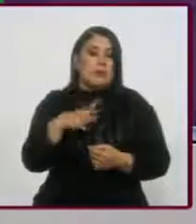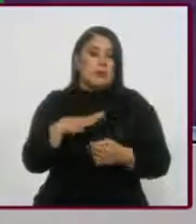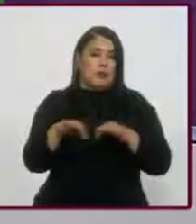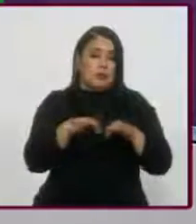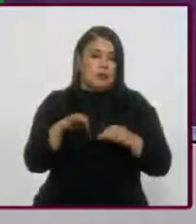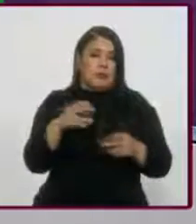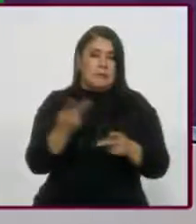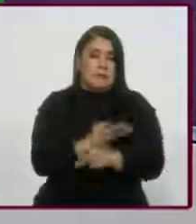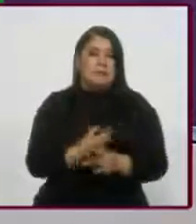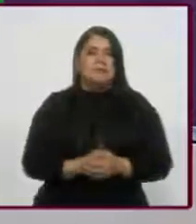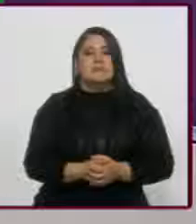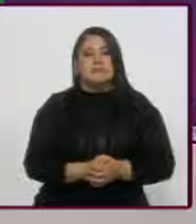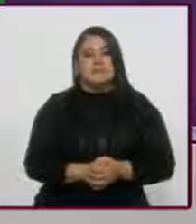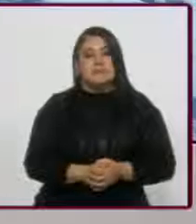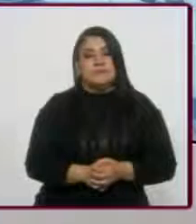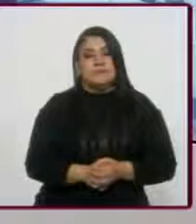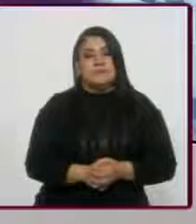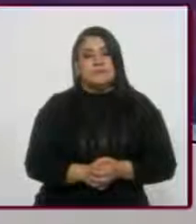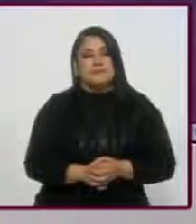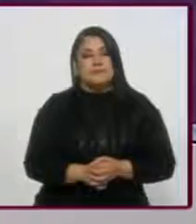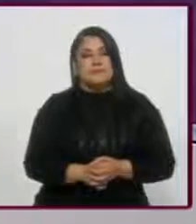laboral. Finalmente,